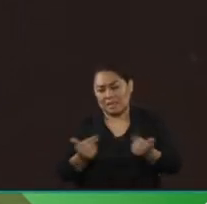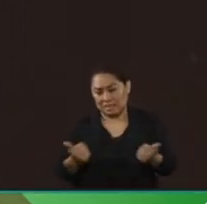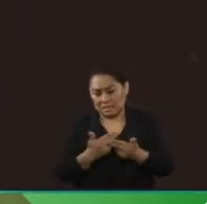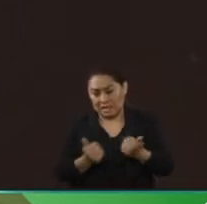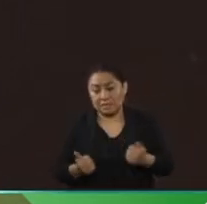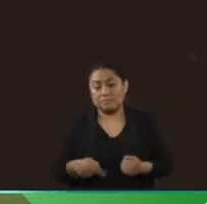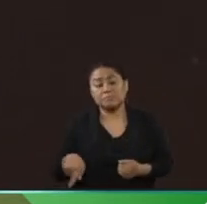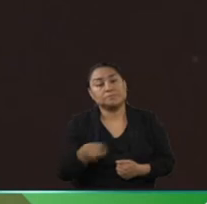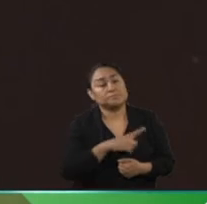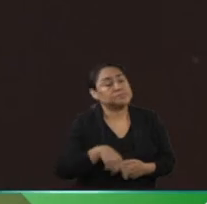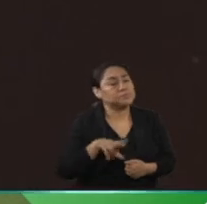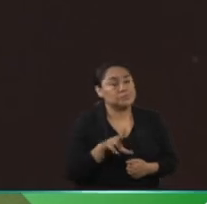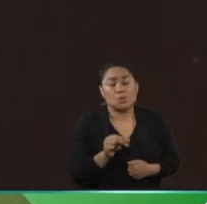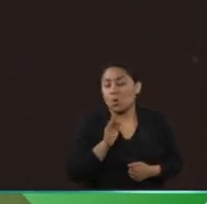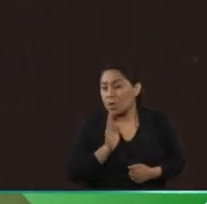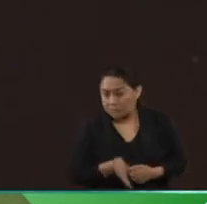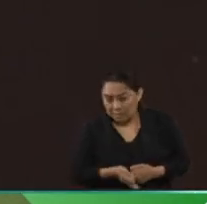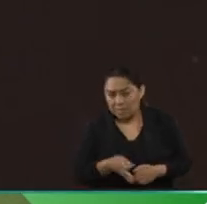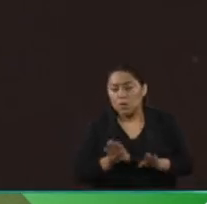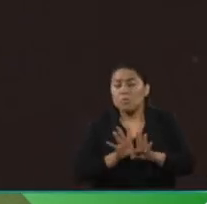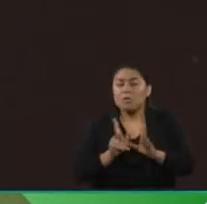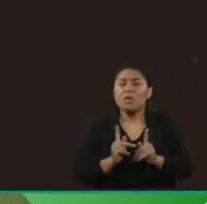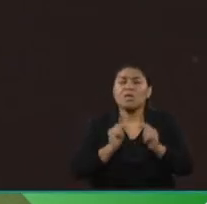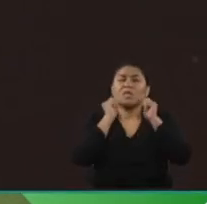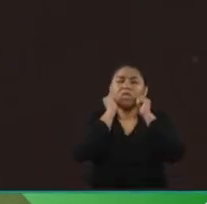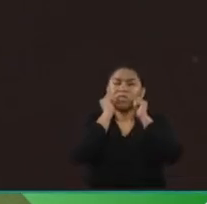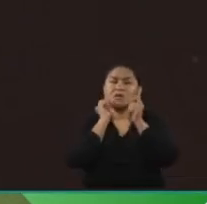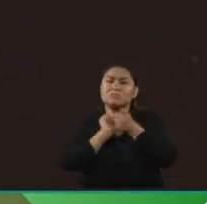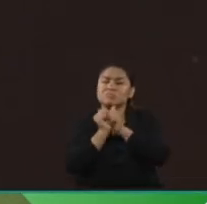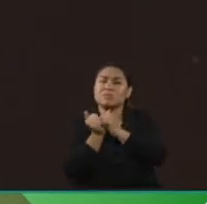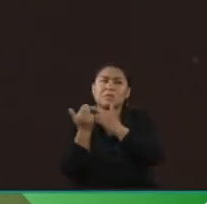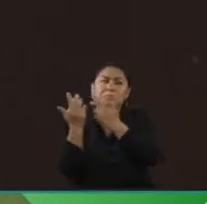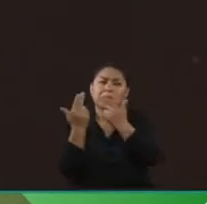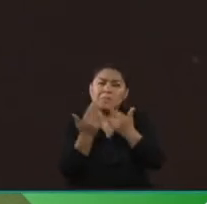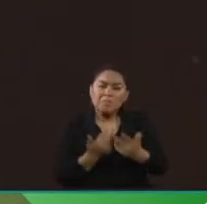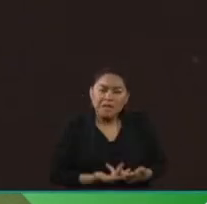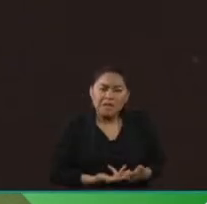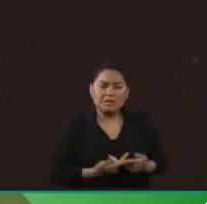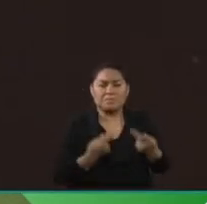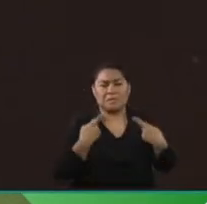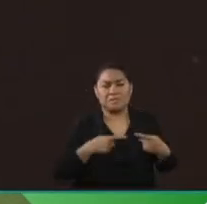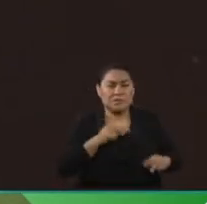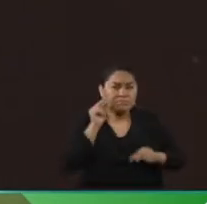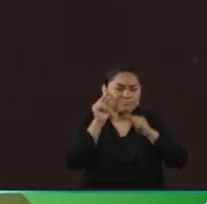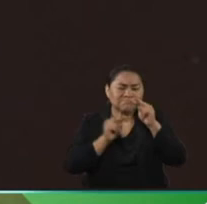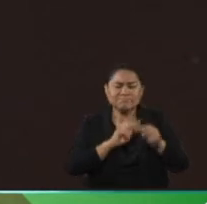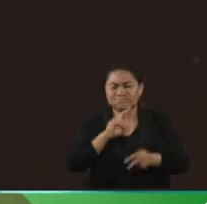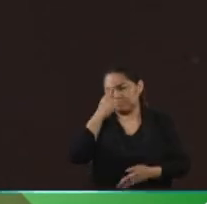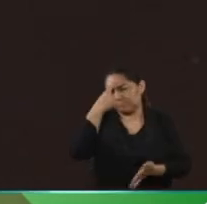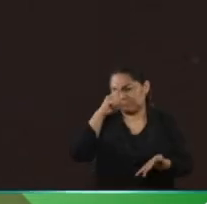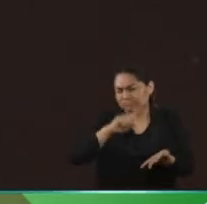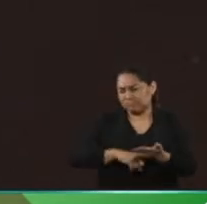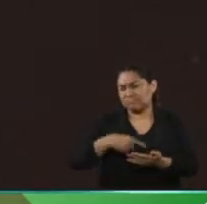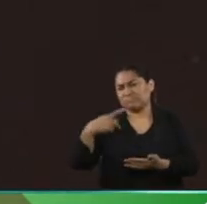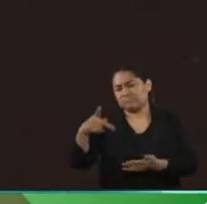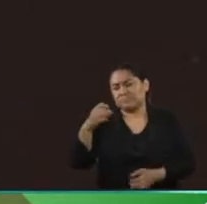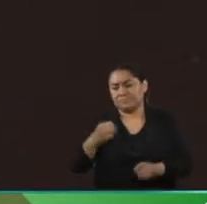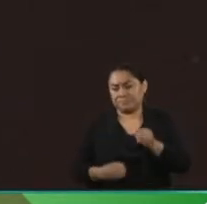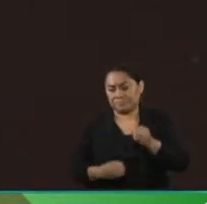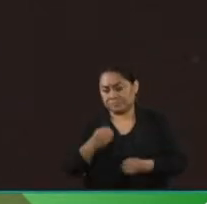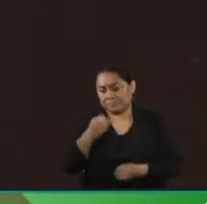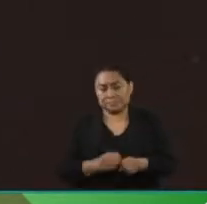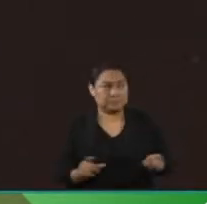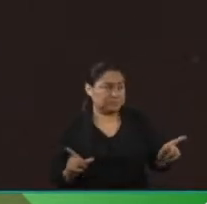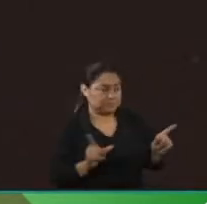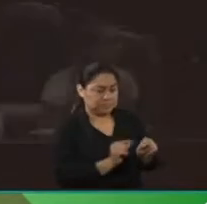permitir que este atropello desmorone la credibilidad de nuestro sistema judicial